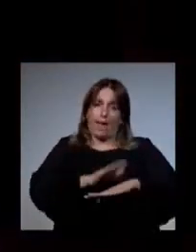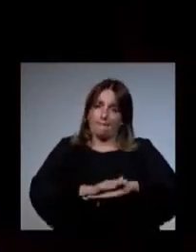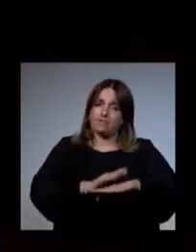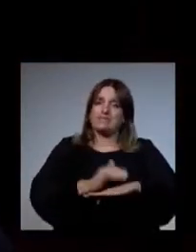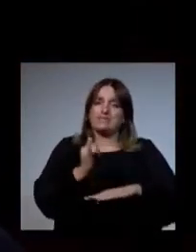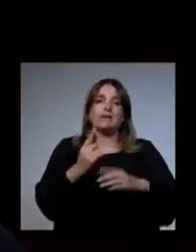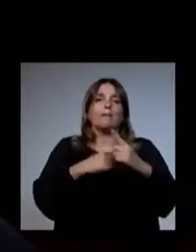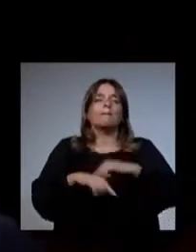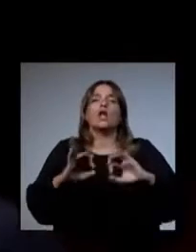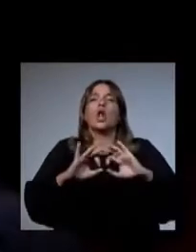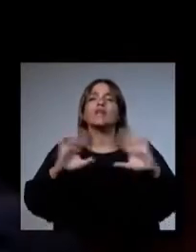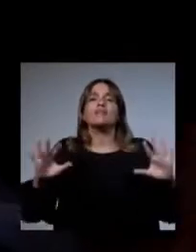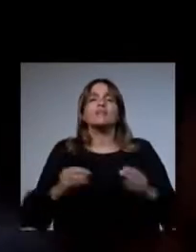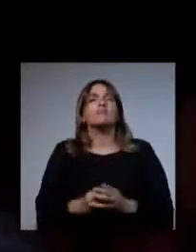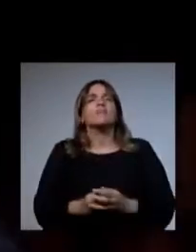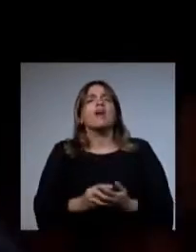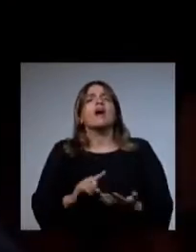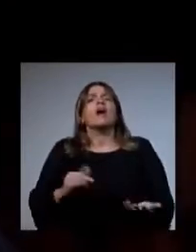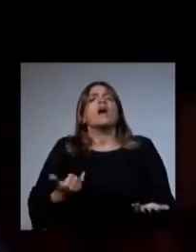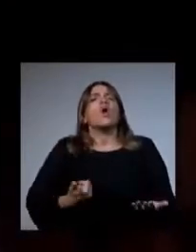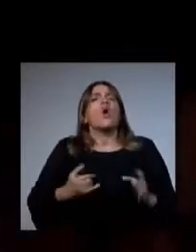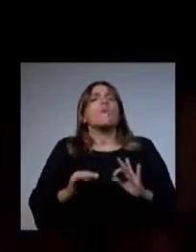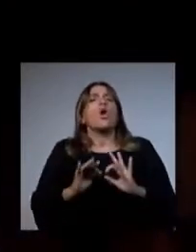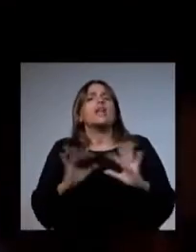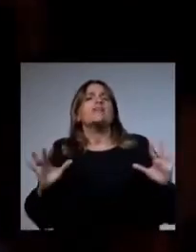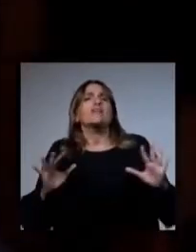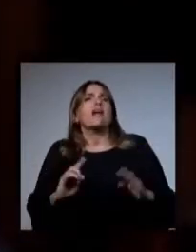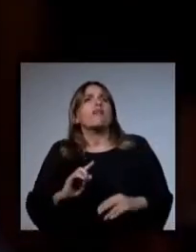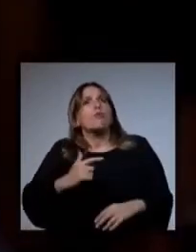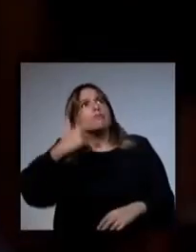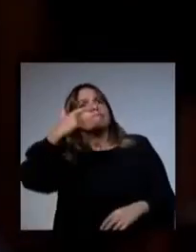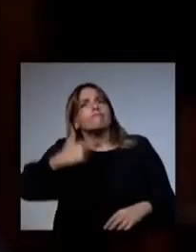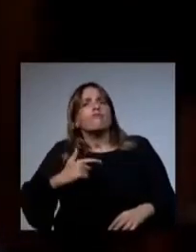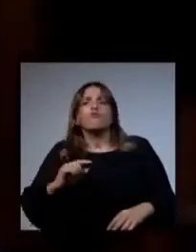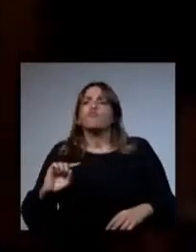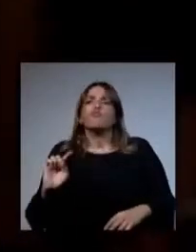Libertad como elemento central de la vida de una persona,